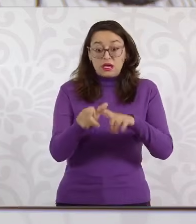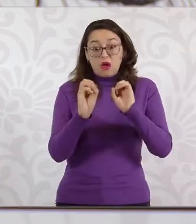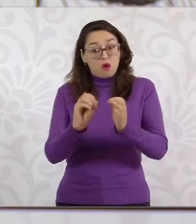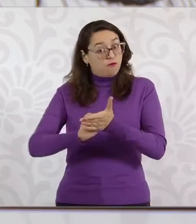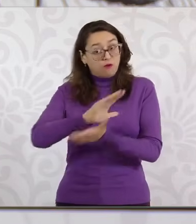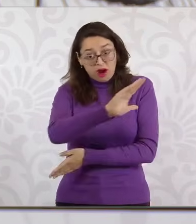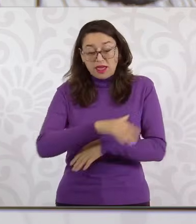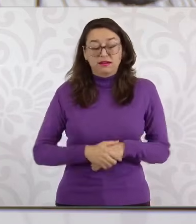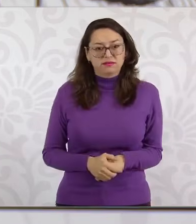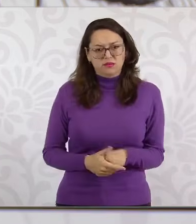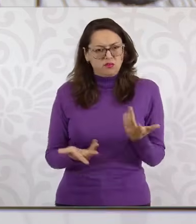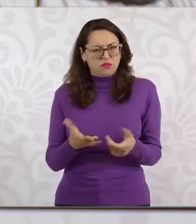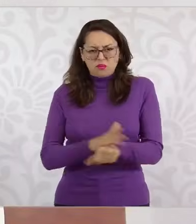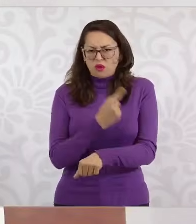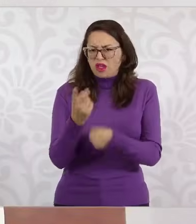vamos?